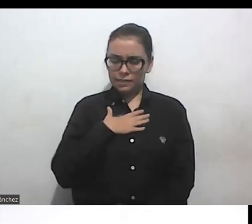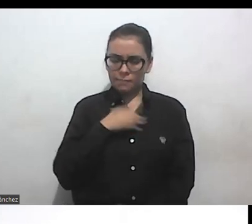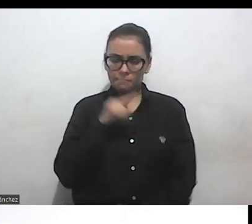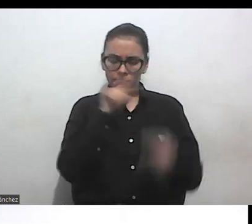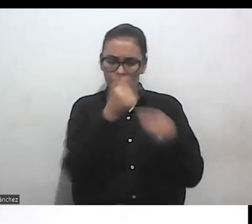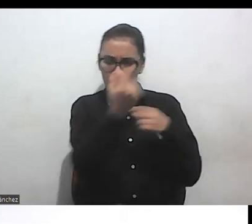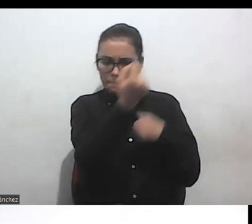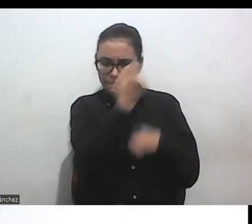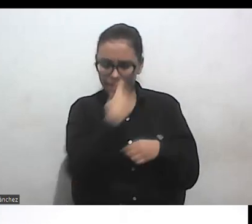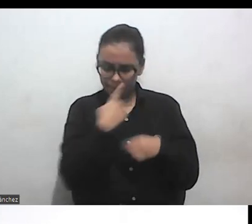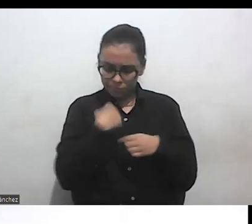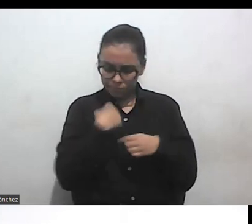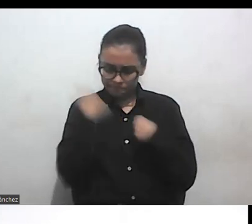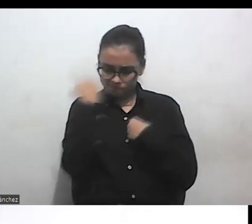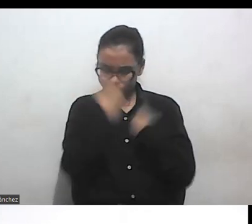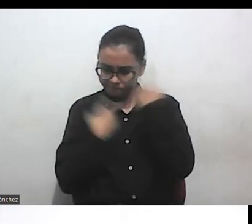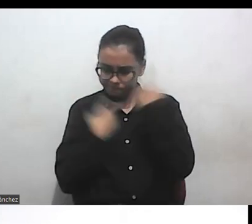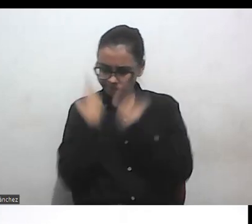es